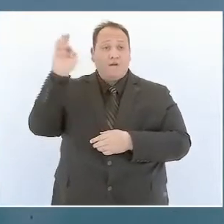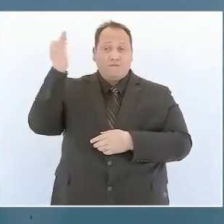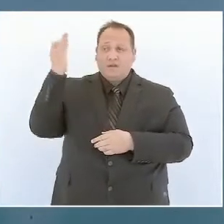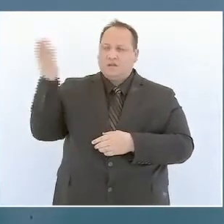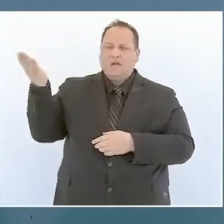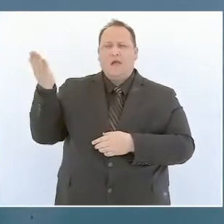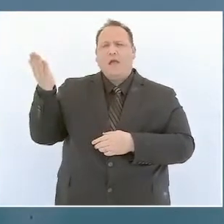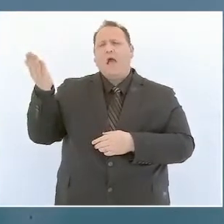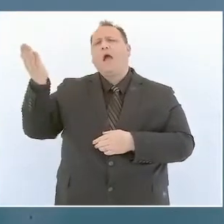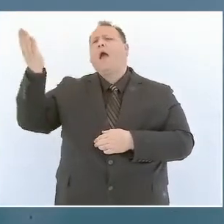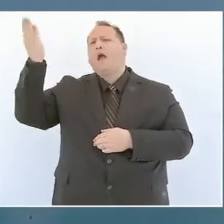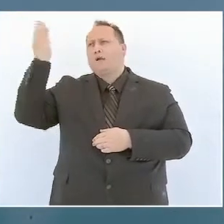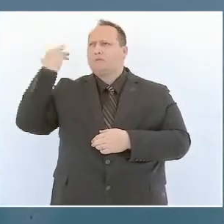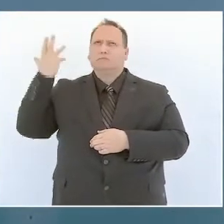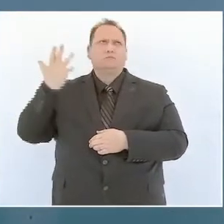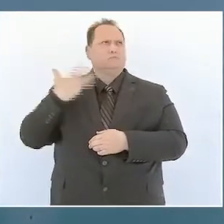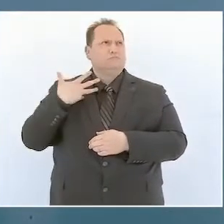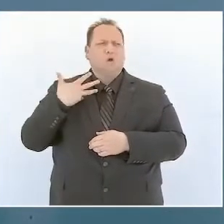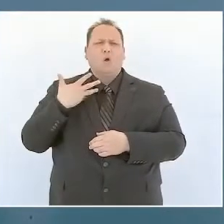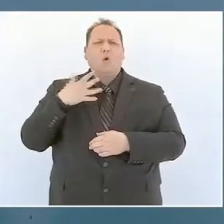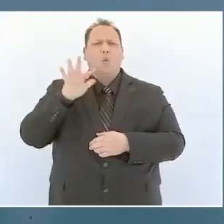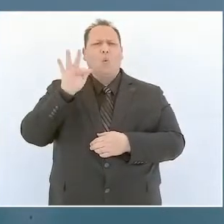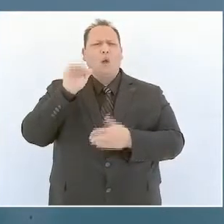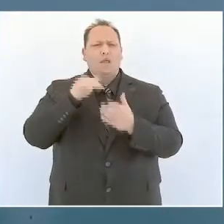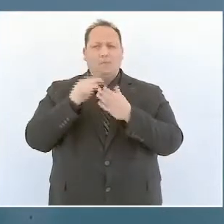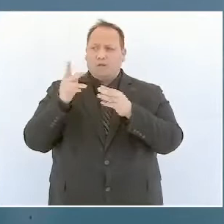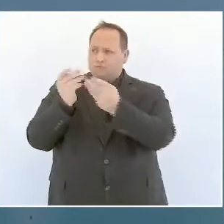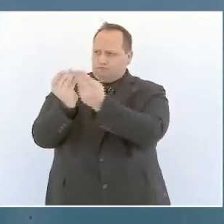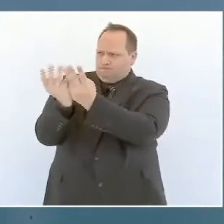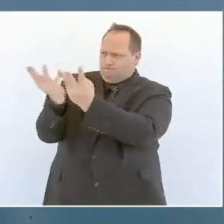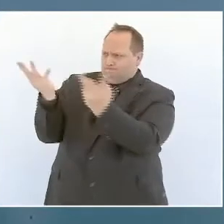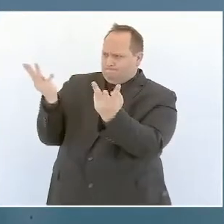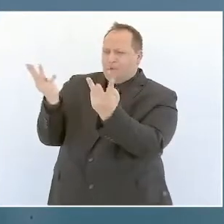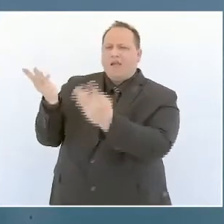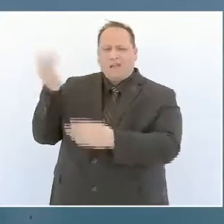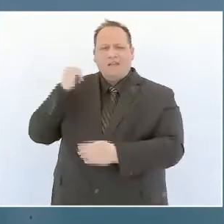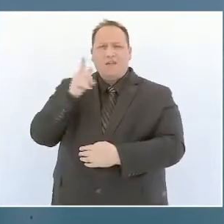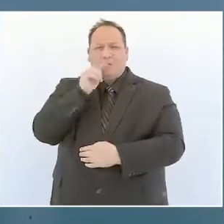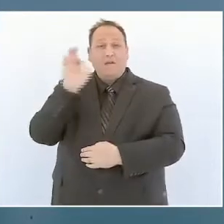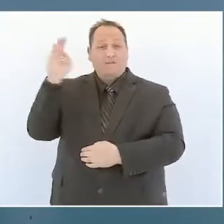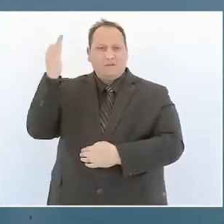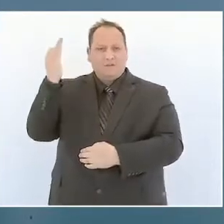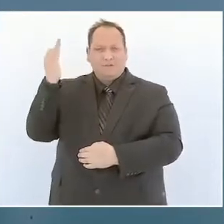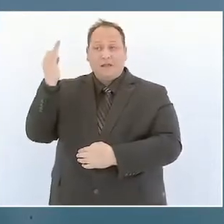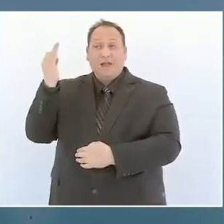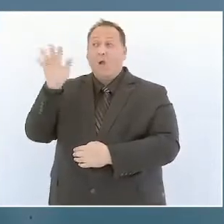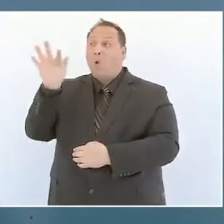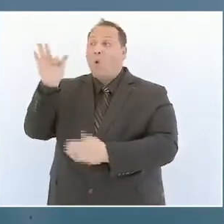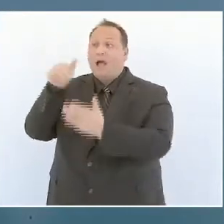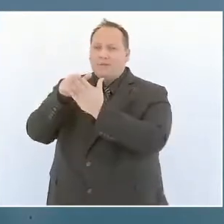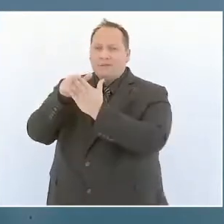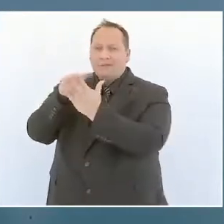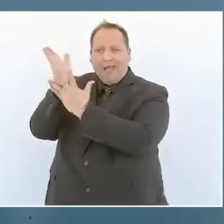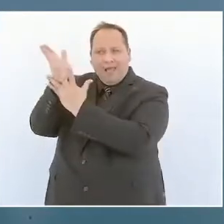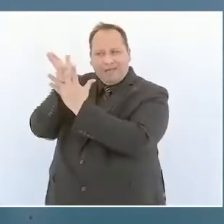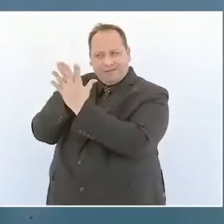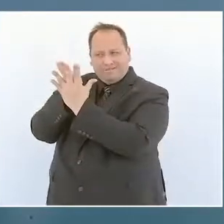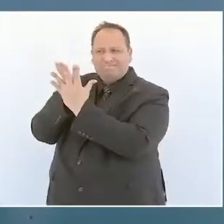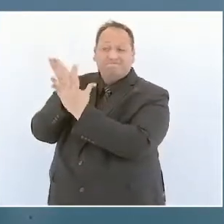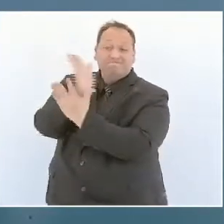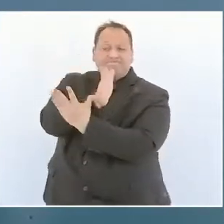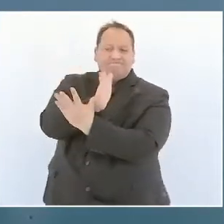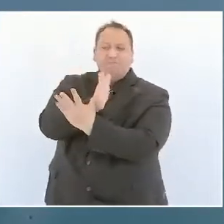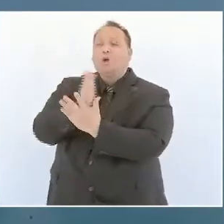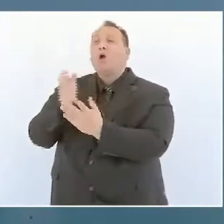en su mejor momento llegó a tener 40,000 elementos, pero la mitad se dedicaban a